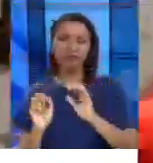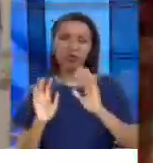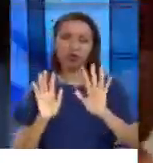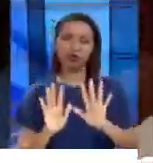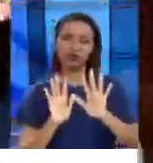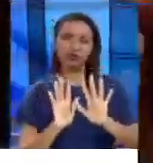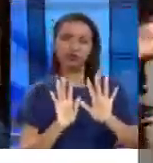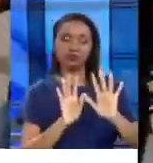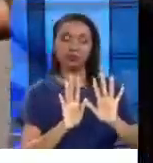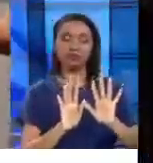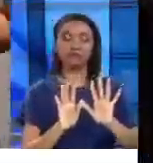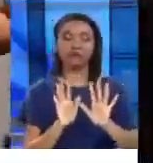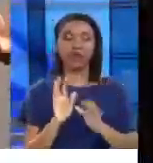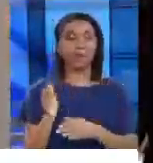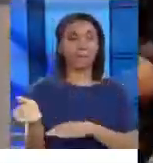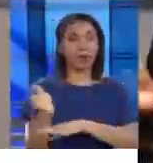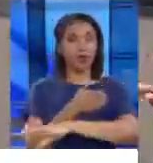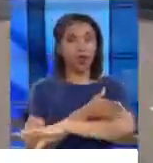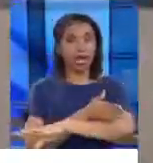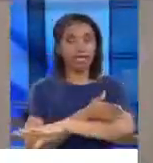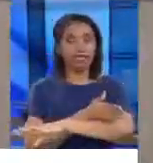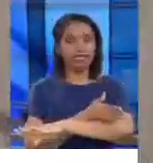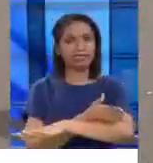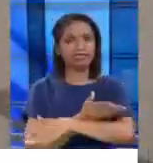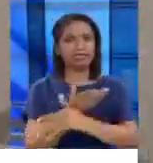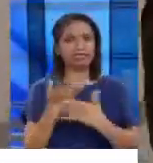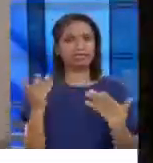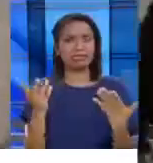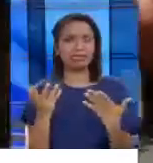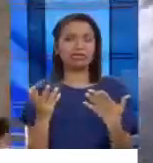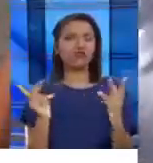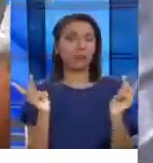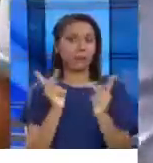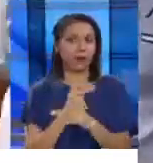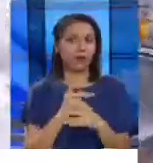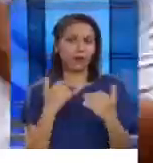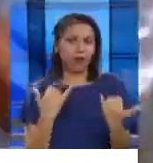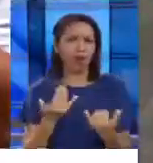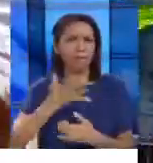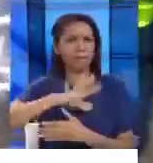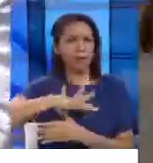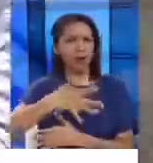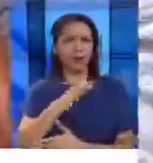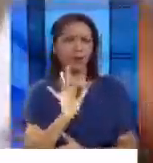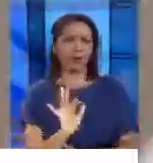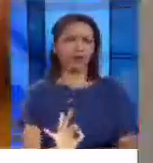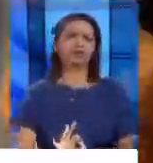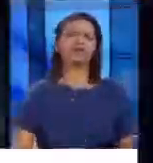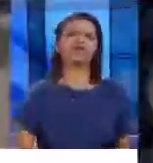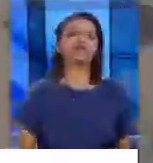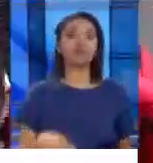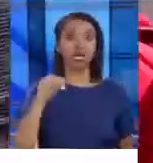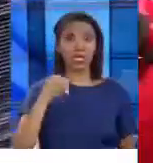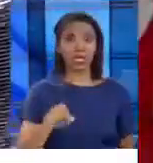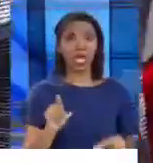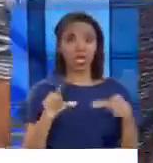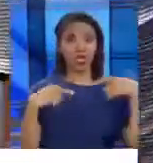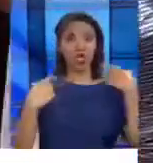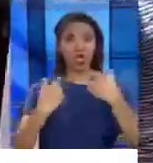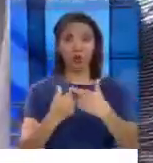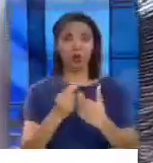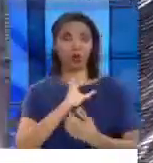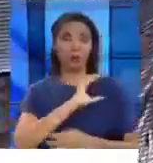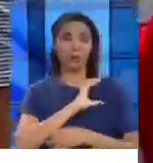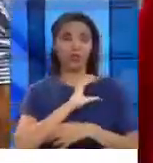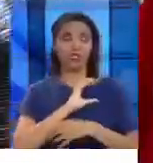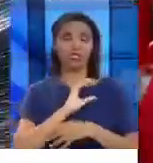enfrentamientos, pero comparado con otros días fue mínimo. Importante resaltar que aquí se encuentra un contingente de la Policía Nacional para evitar